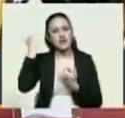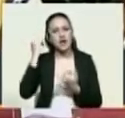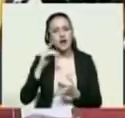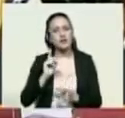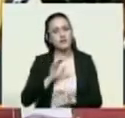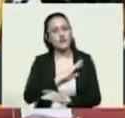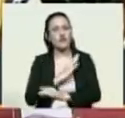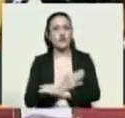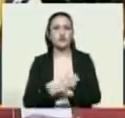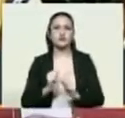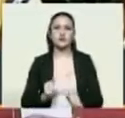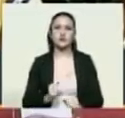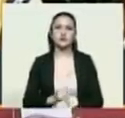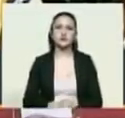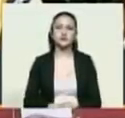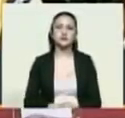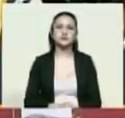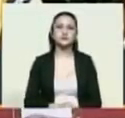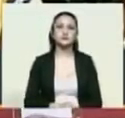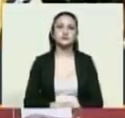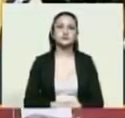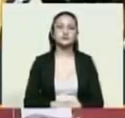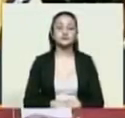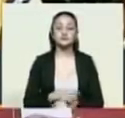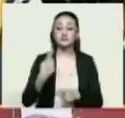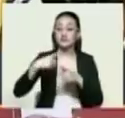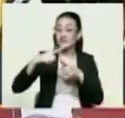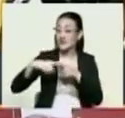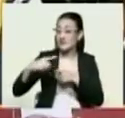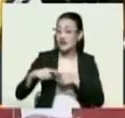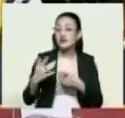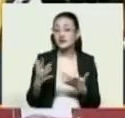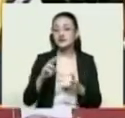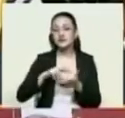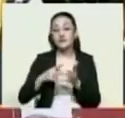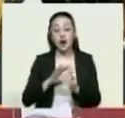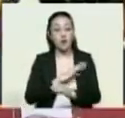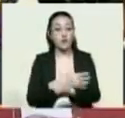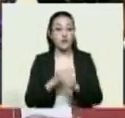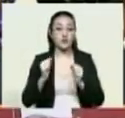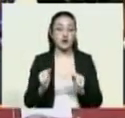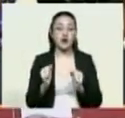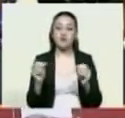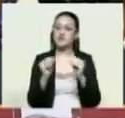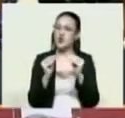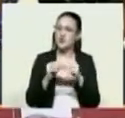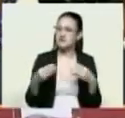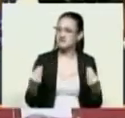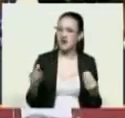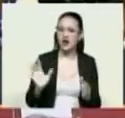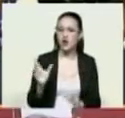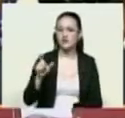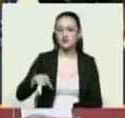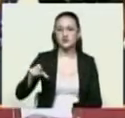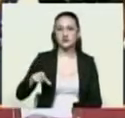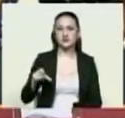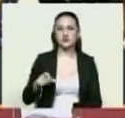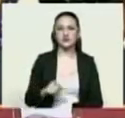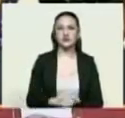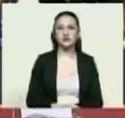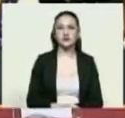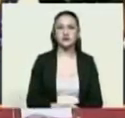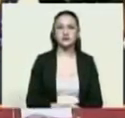fortalezas. Esa diversidad es nuestra fortaleza. Y esa diversidad ha de ser parte de